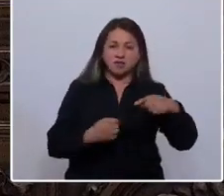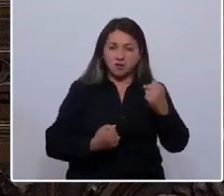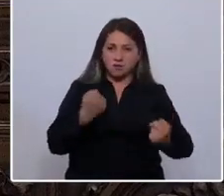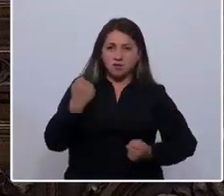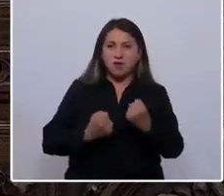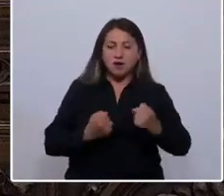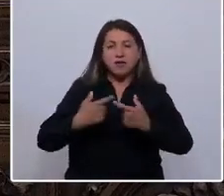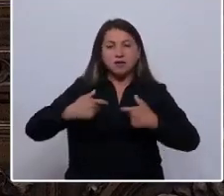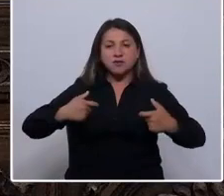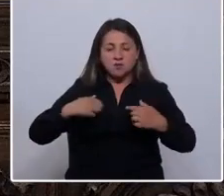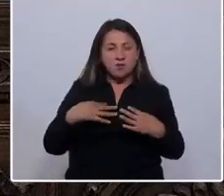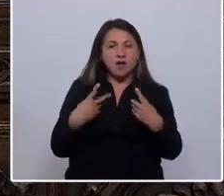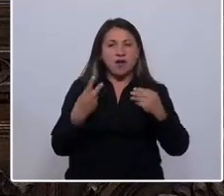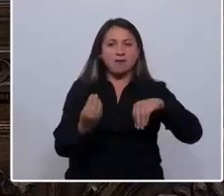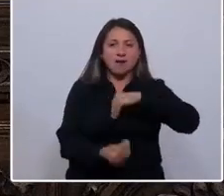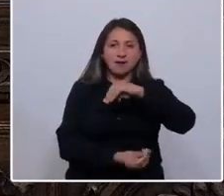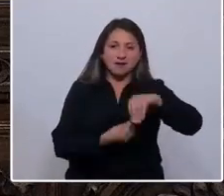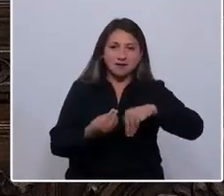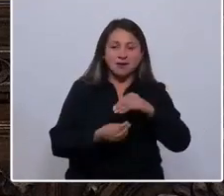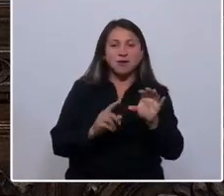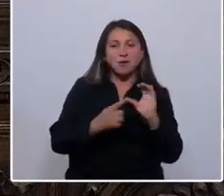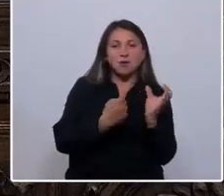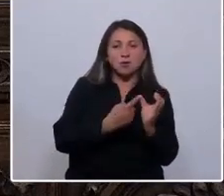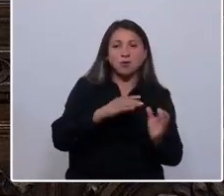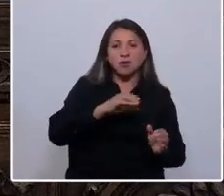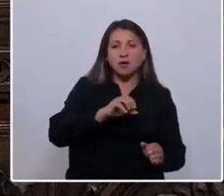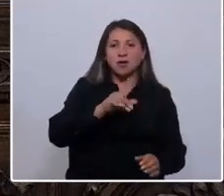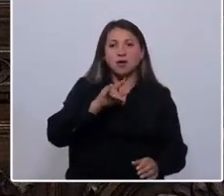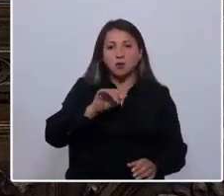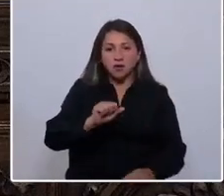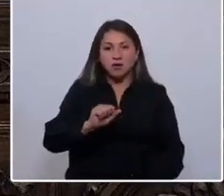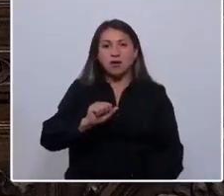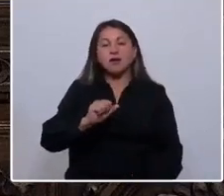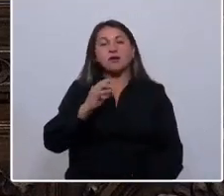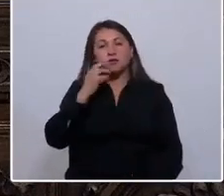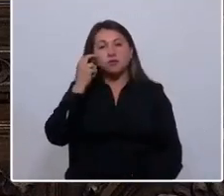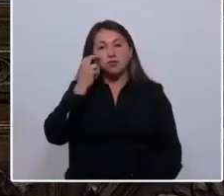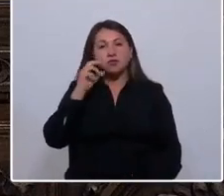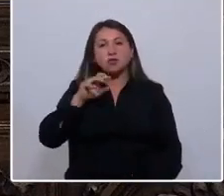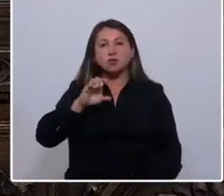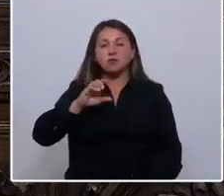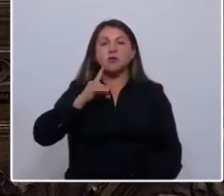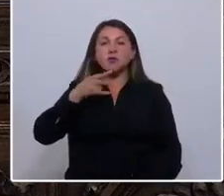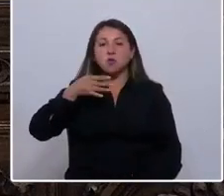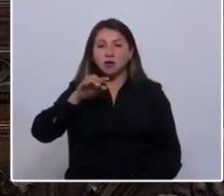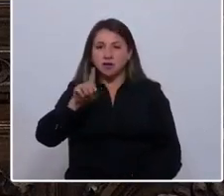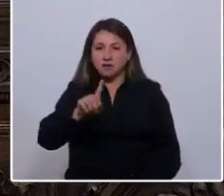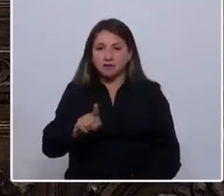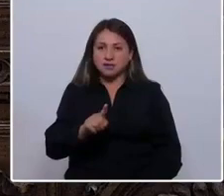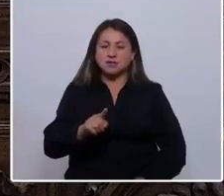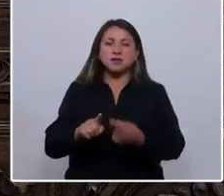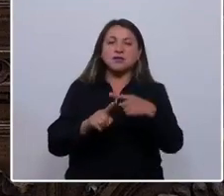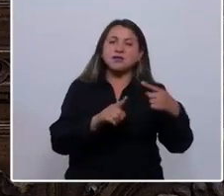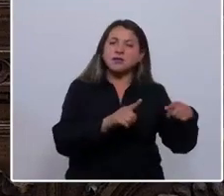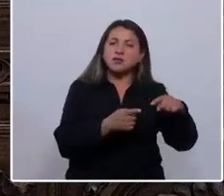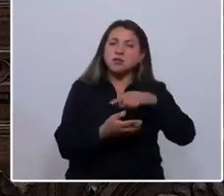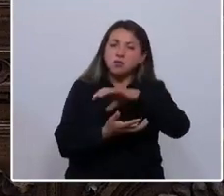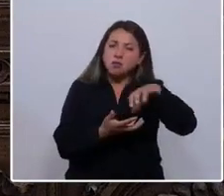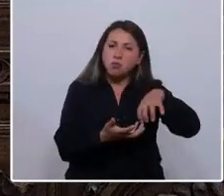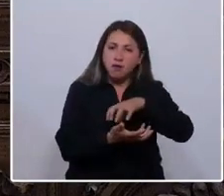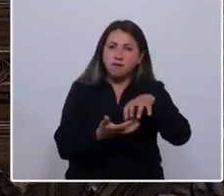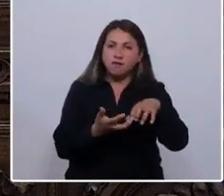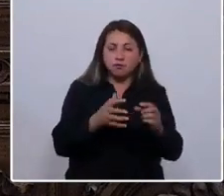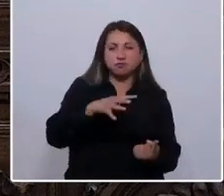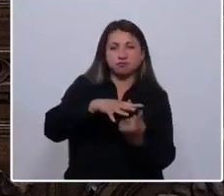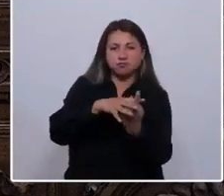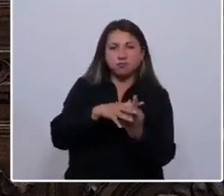Somos almas mestizas, desde las culturas cahuéscar, chonos, huilliches, tehuelches, chilotes, gauchos y chilenos.